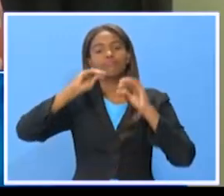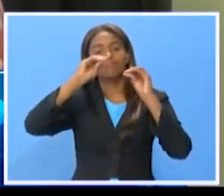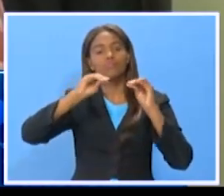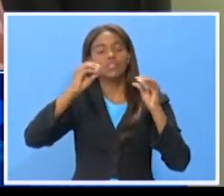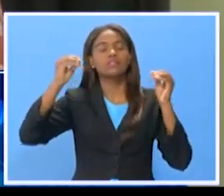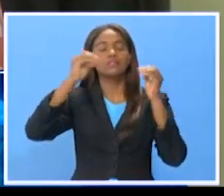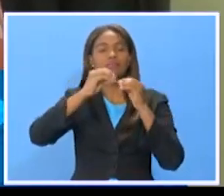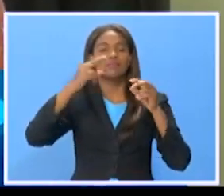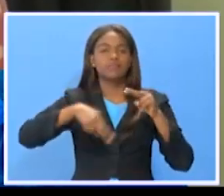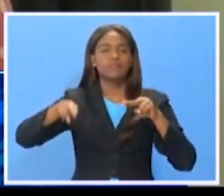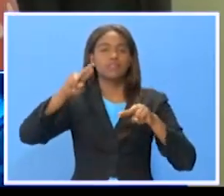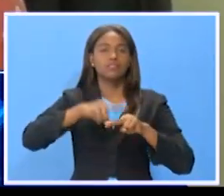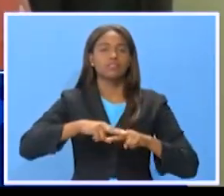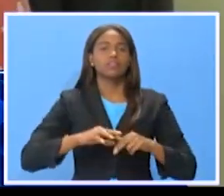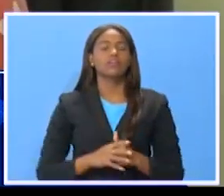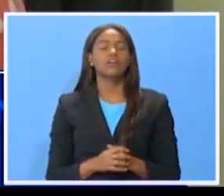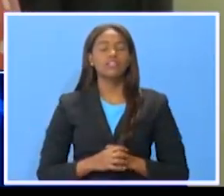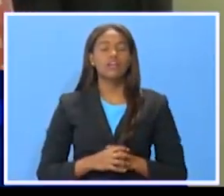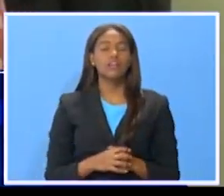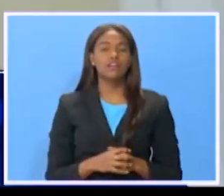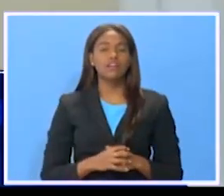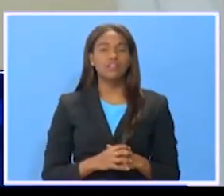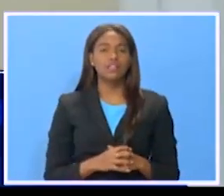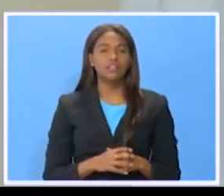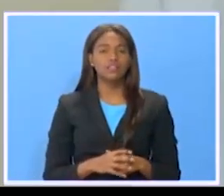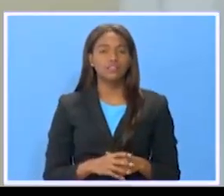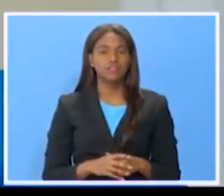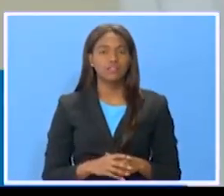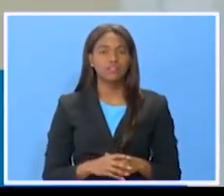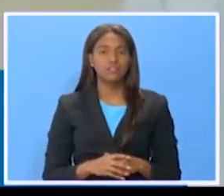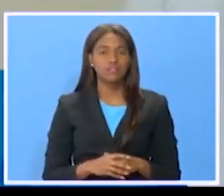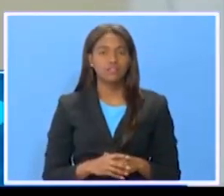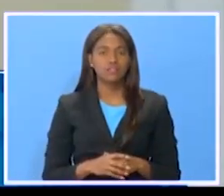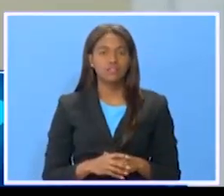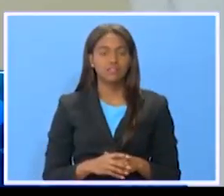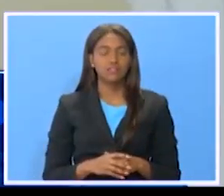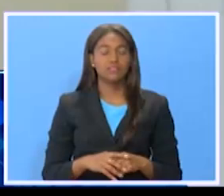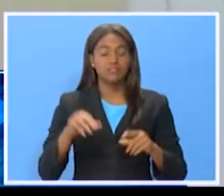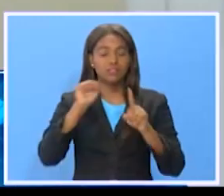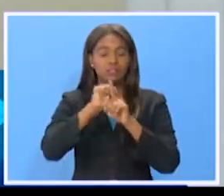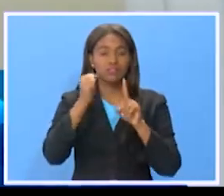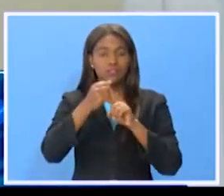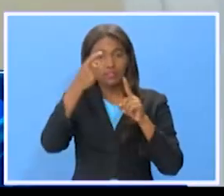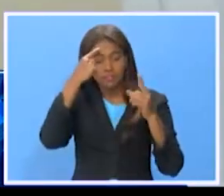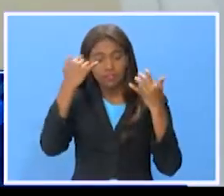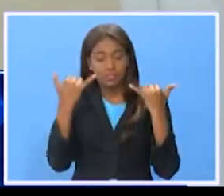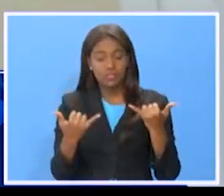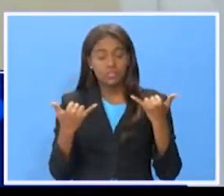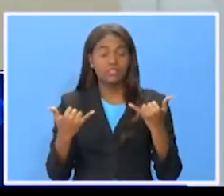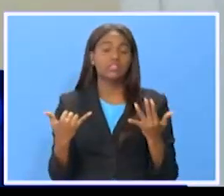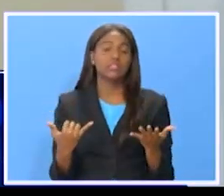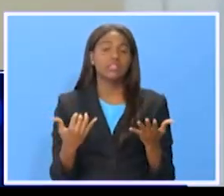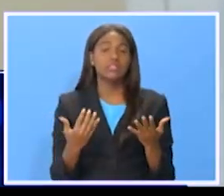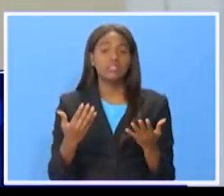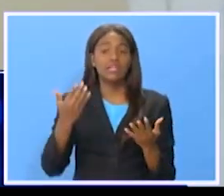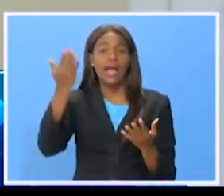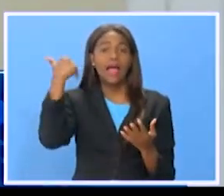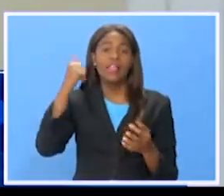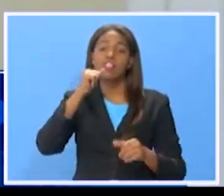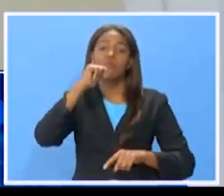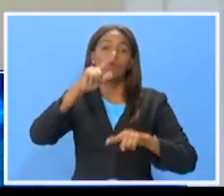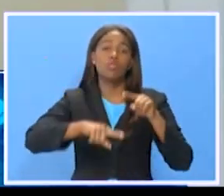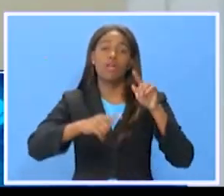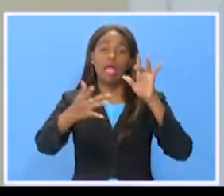que necesitaban desarrollar ciertas competencias. Ah, la realidad, que no podían conectarse,